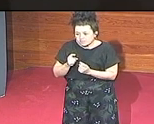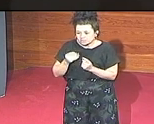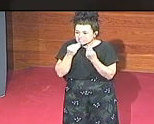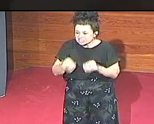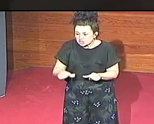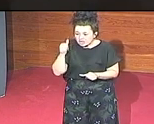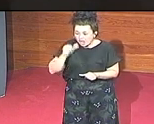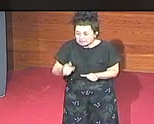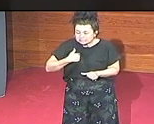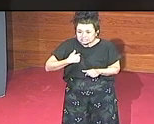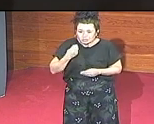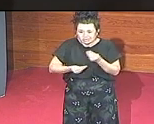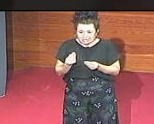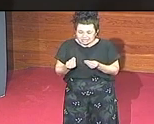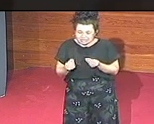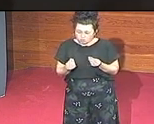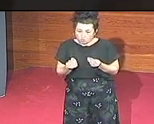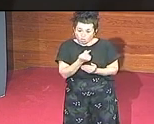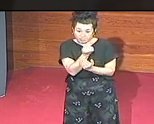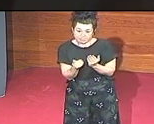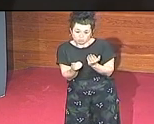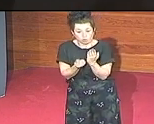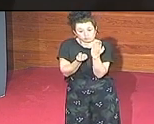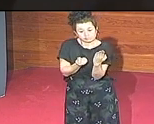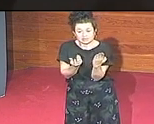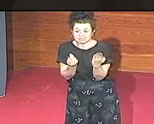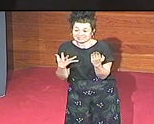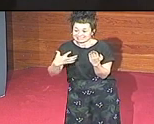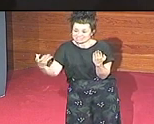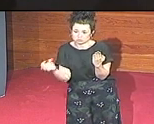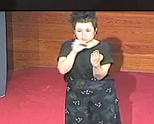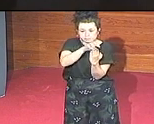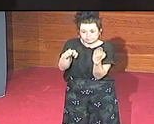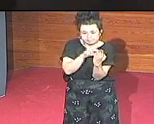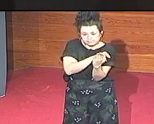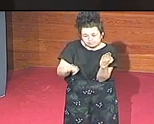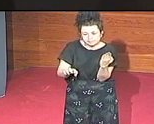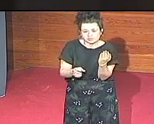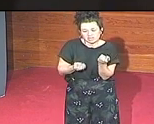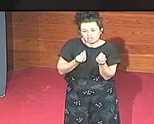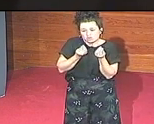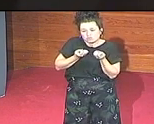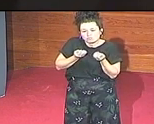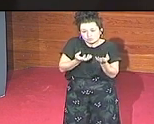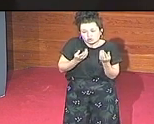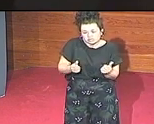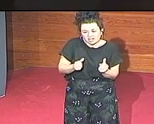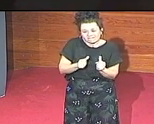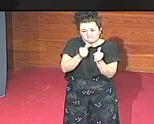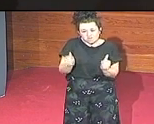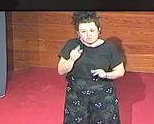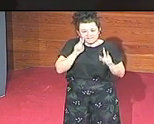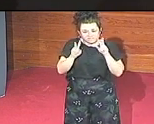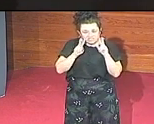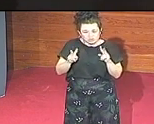poner esos textos sobre unos dibujos y contar la historia del alavés pues de una manera más visual que es y que si fuera solo